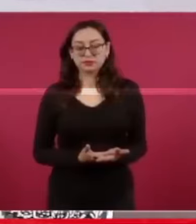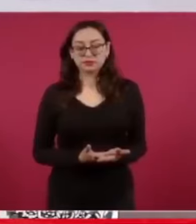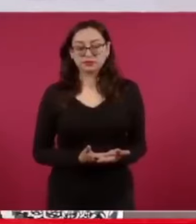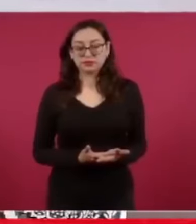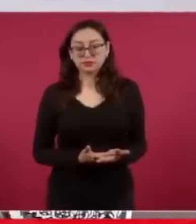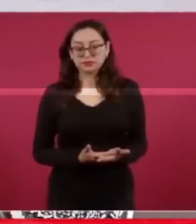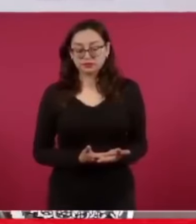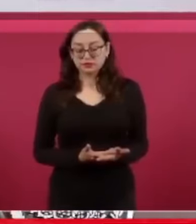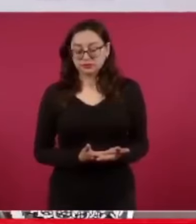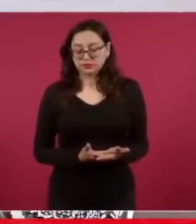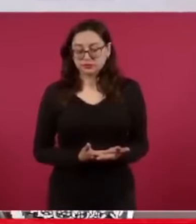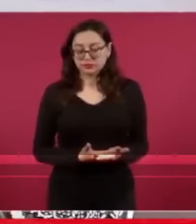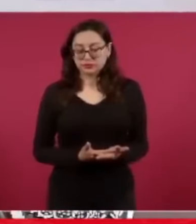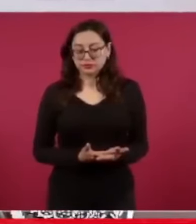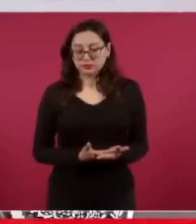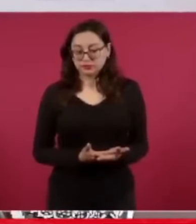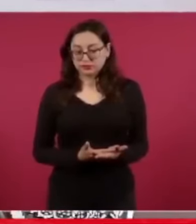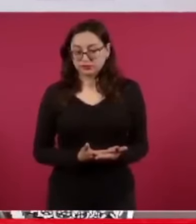de que